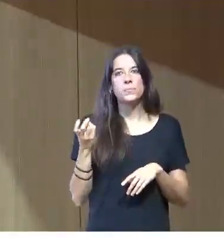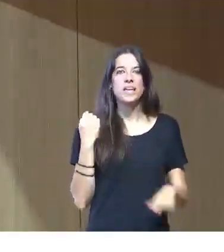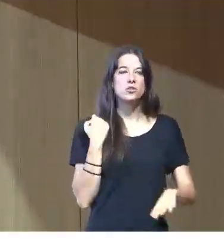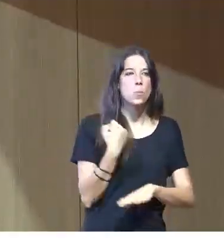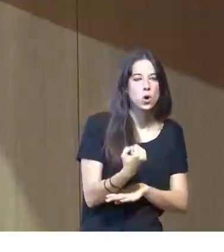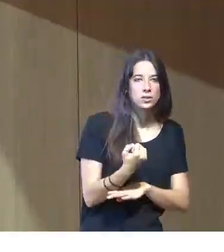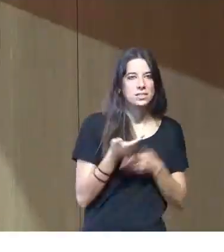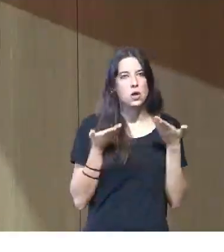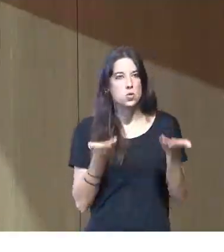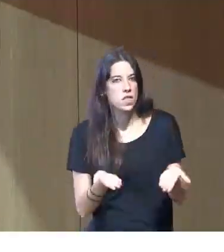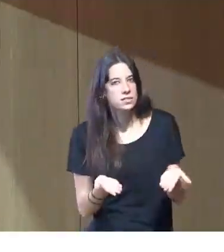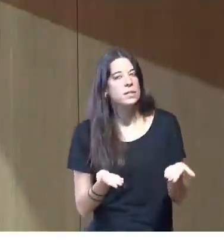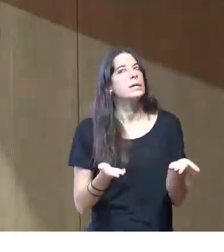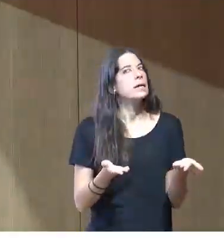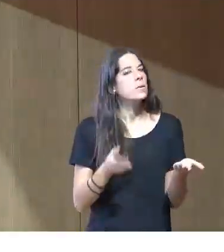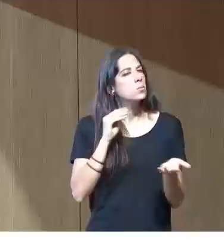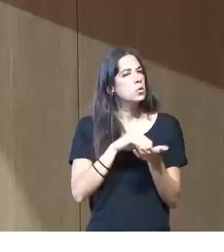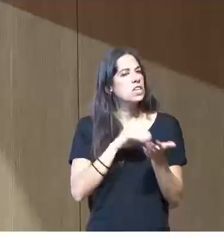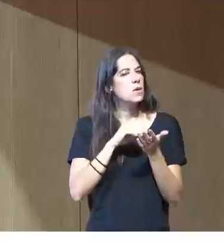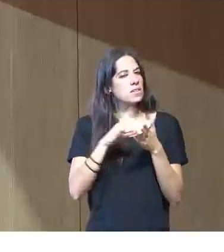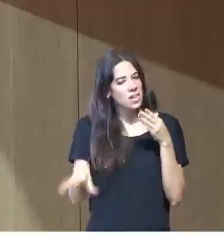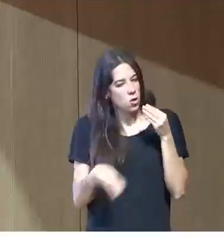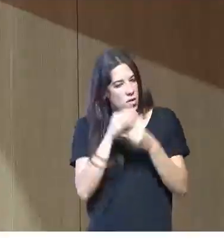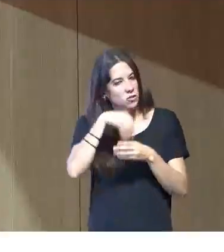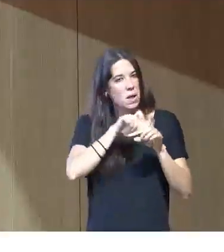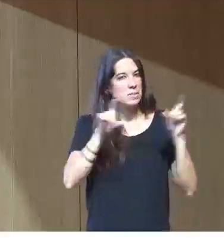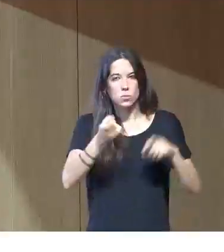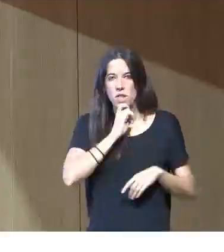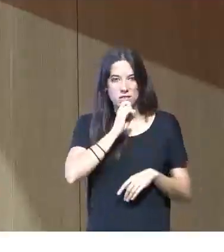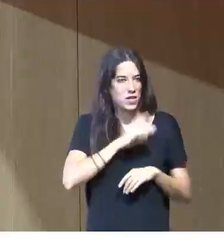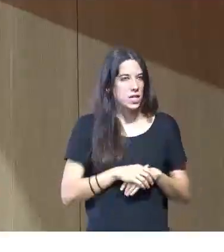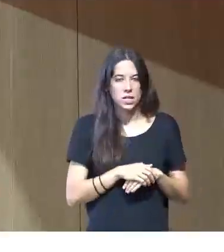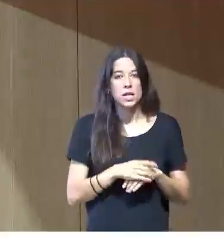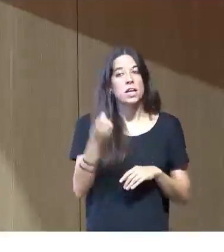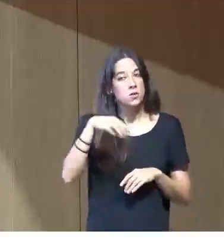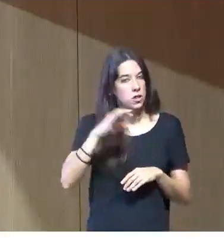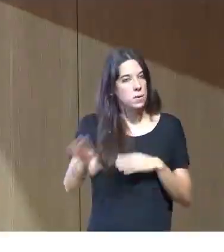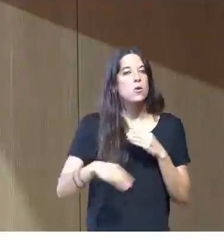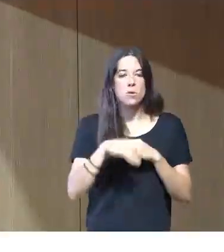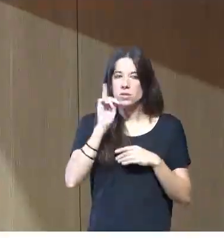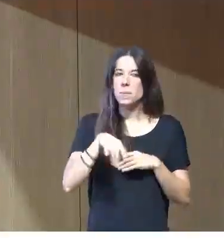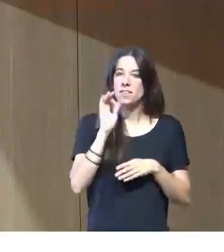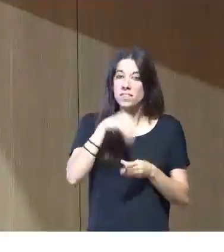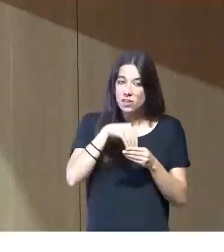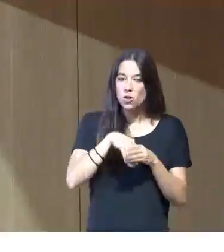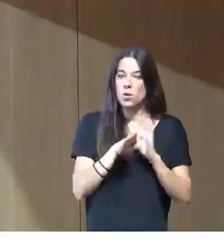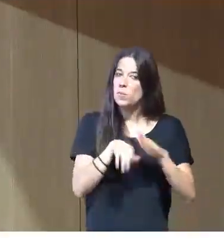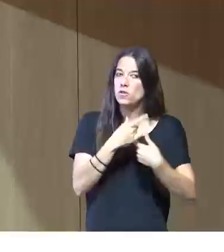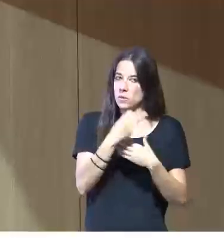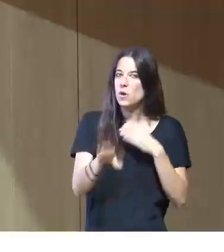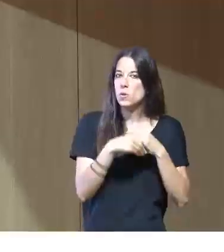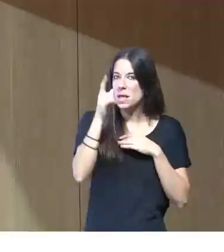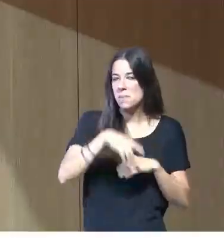deportes de ayudas que son muy difíciles de incorporar en la empresa y nosotros tenemos que incorporarlos también en nuestros procesos